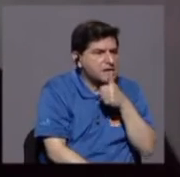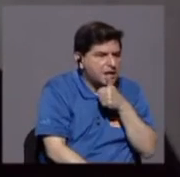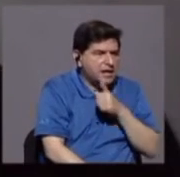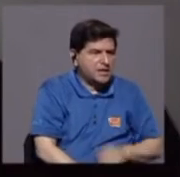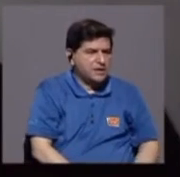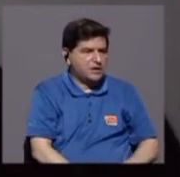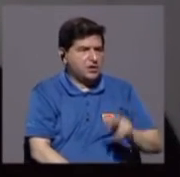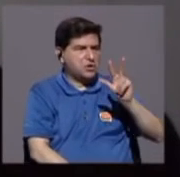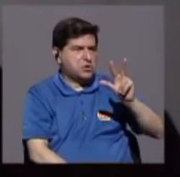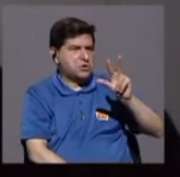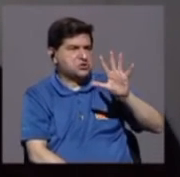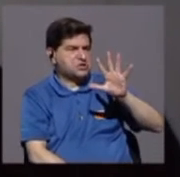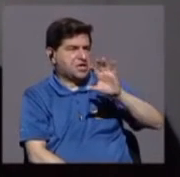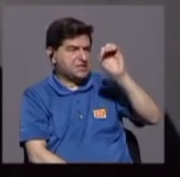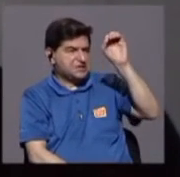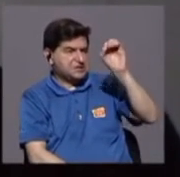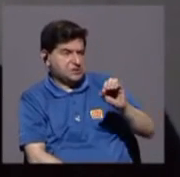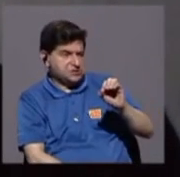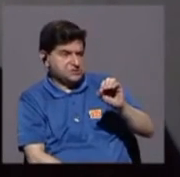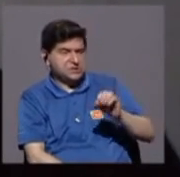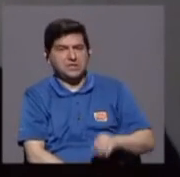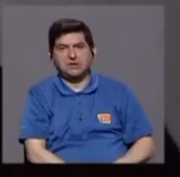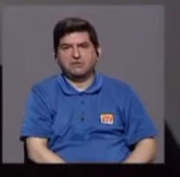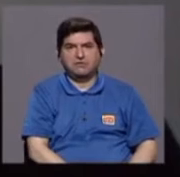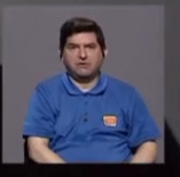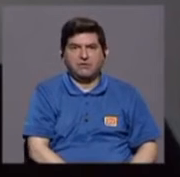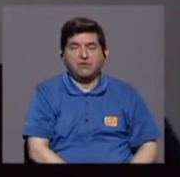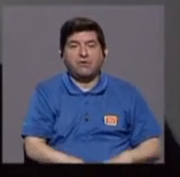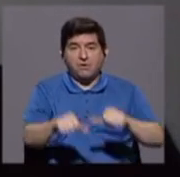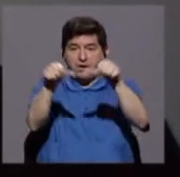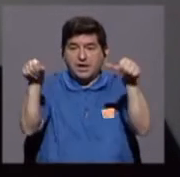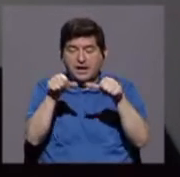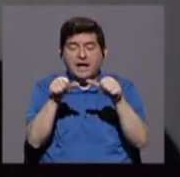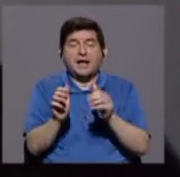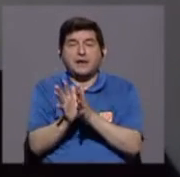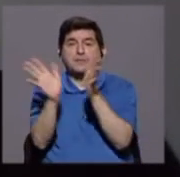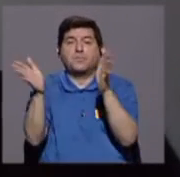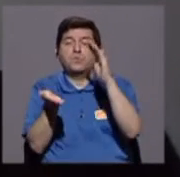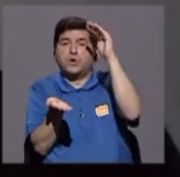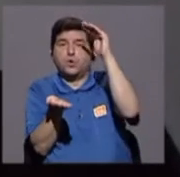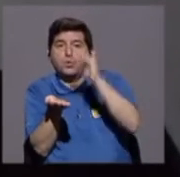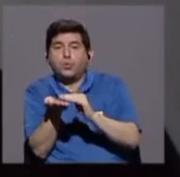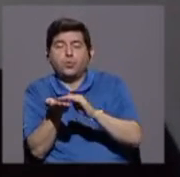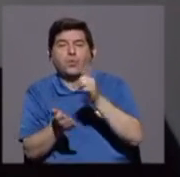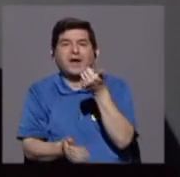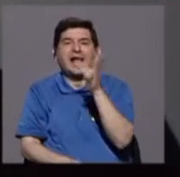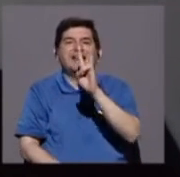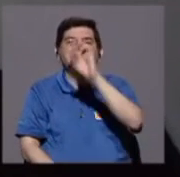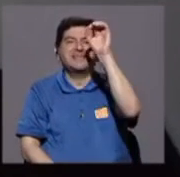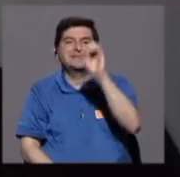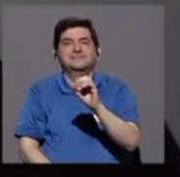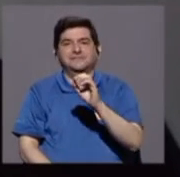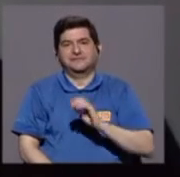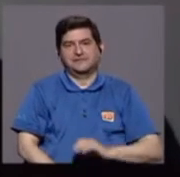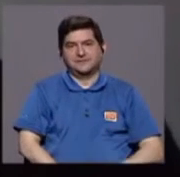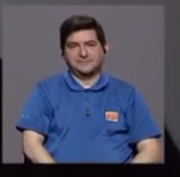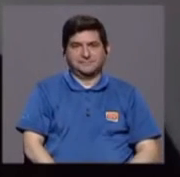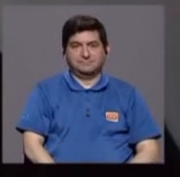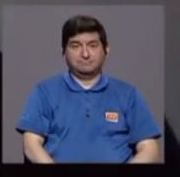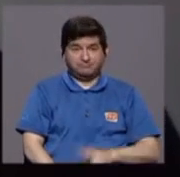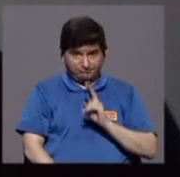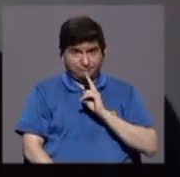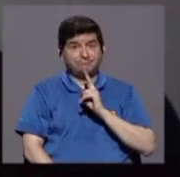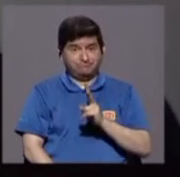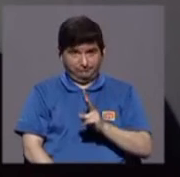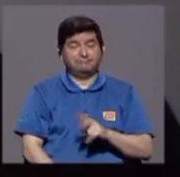nivel del 35%, personas del sector público, eso baja alrededor del 16%. O sea,